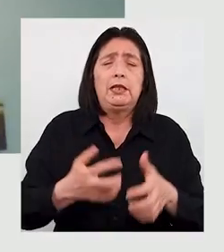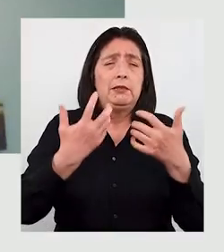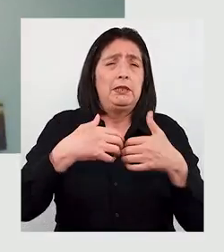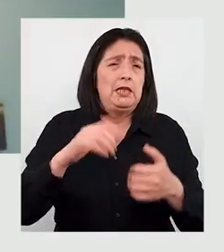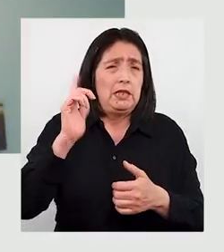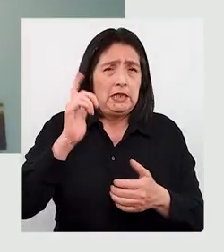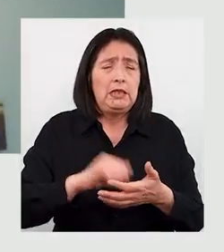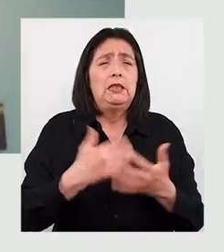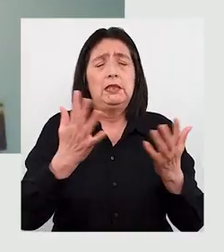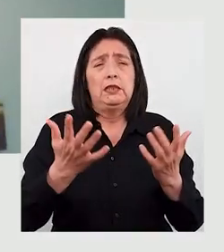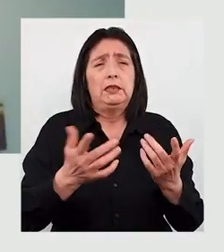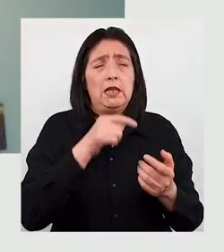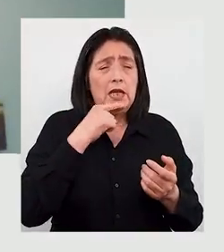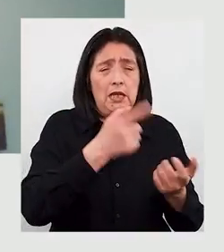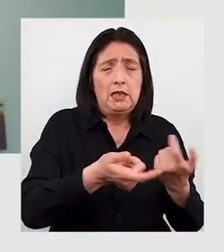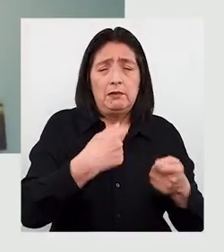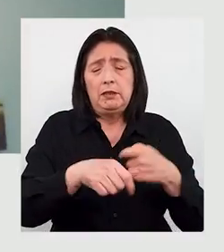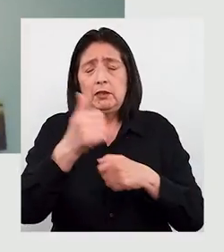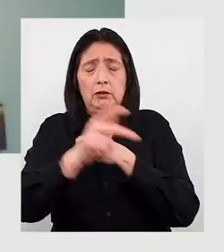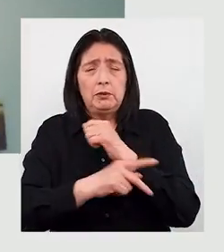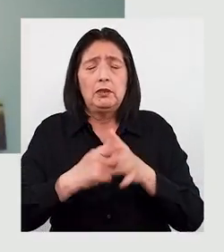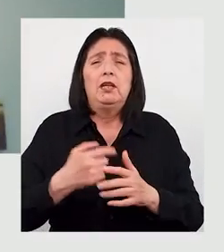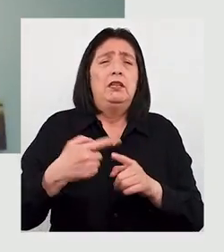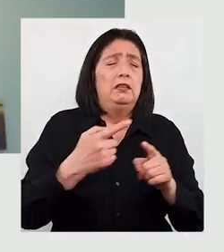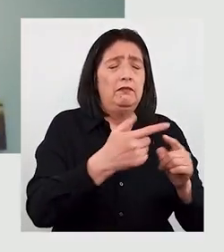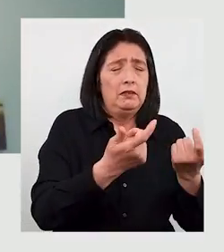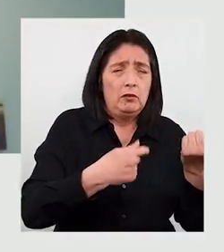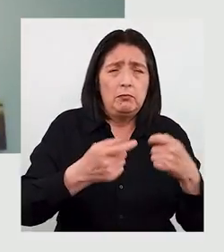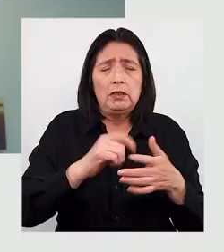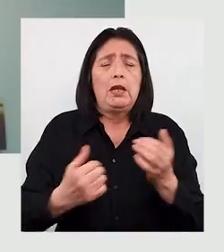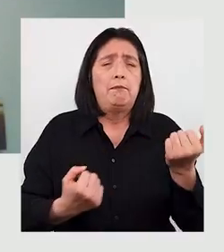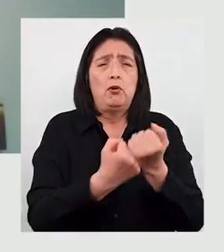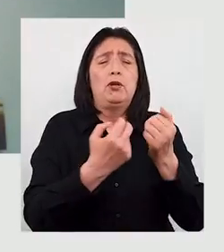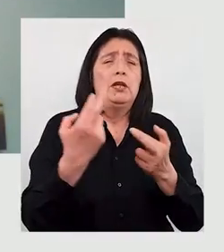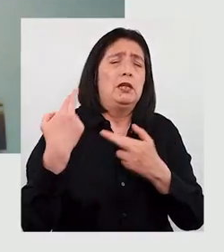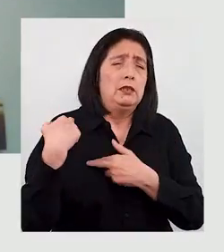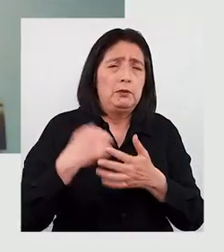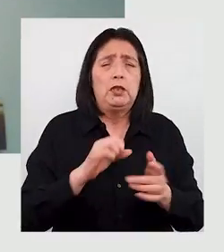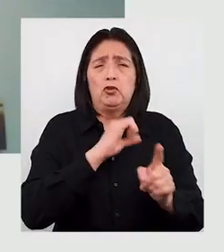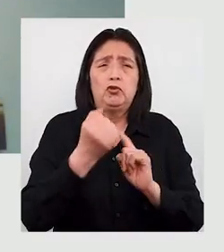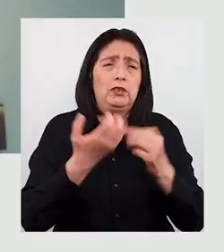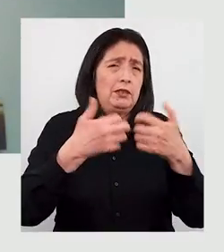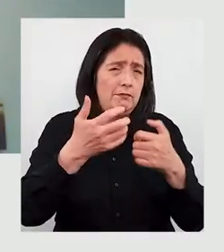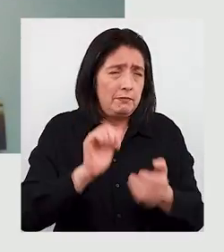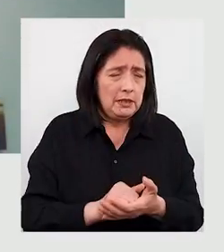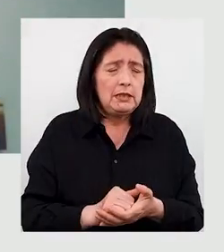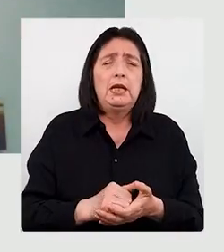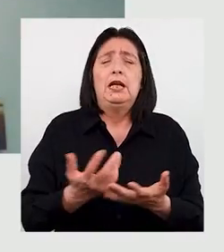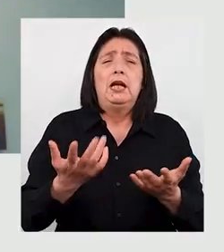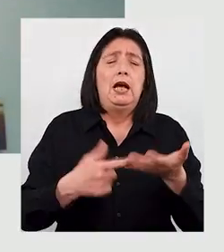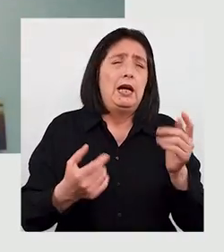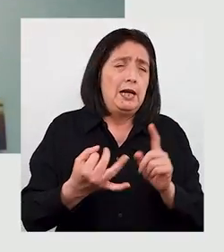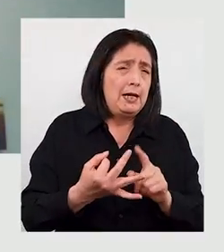empresarias líderes, Ella Exporta, el biocomercio, el apoyo a la responsabilidad social empresarial, a